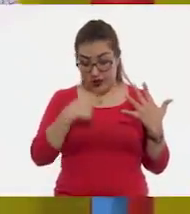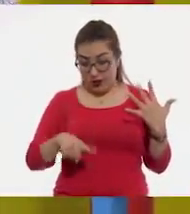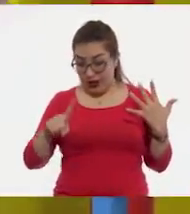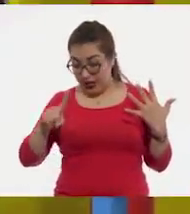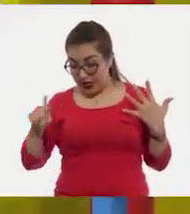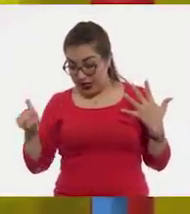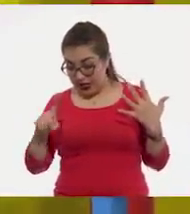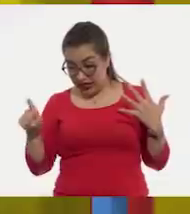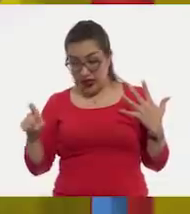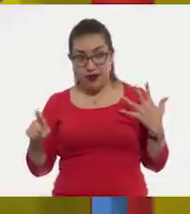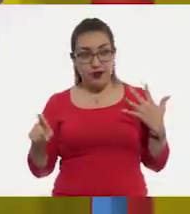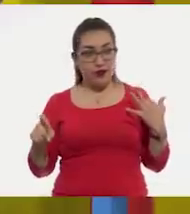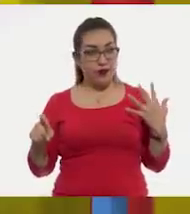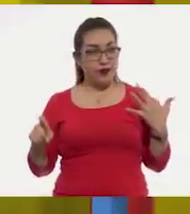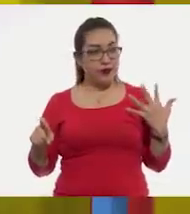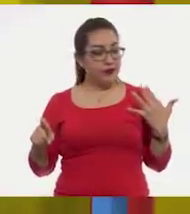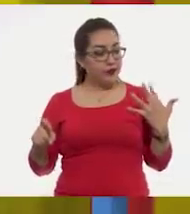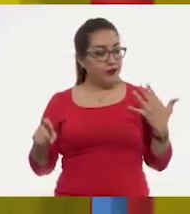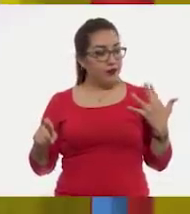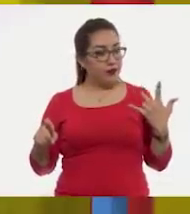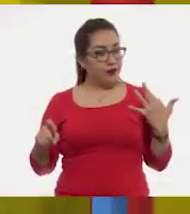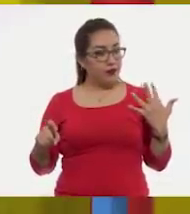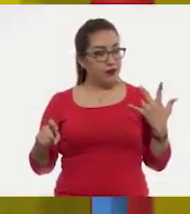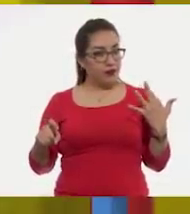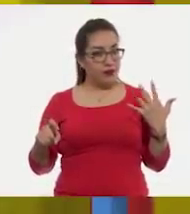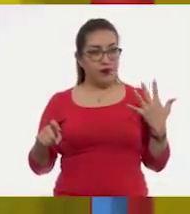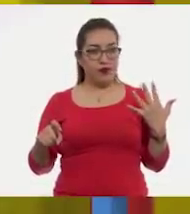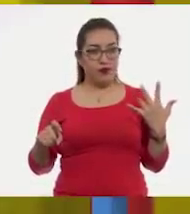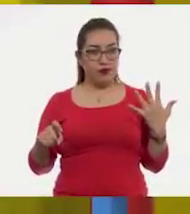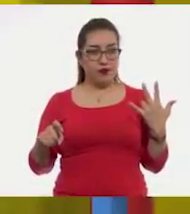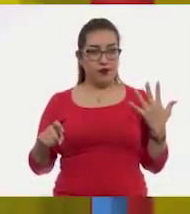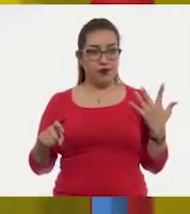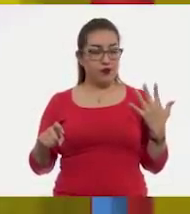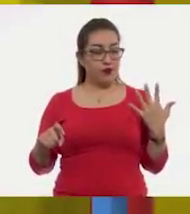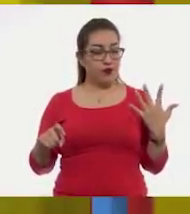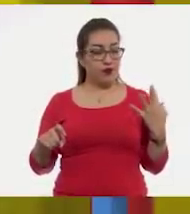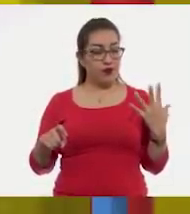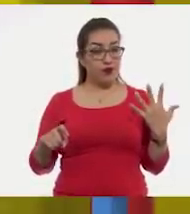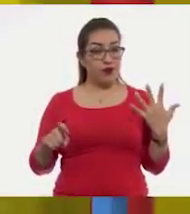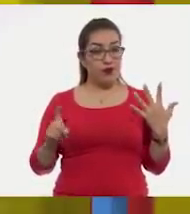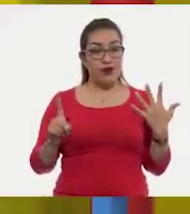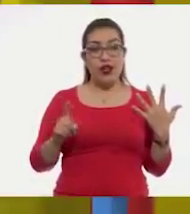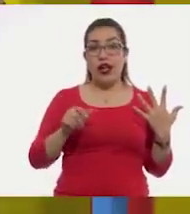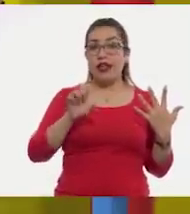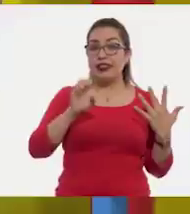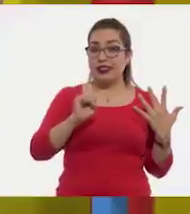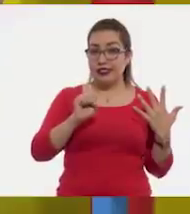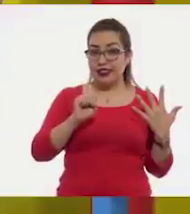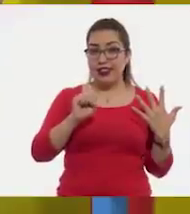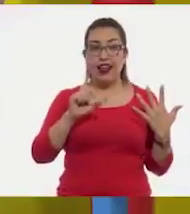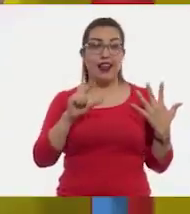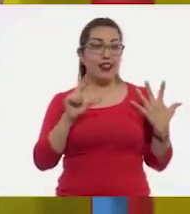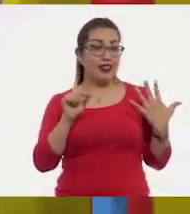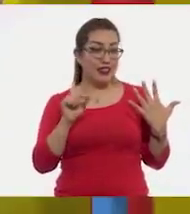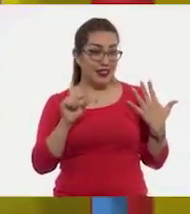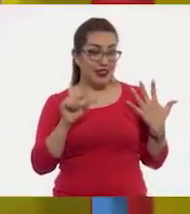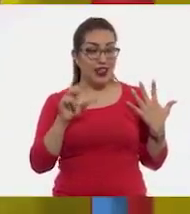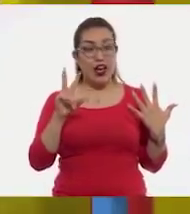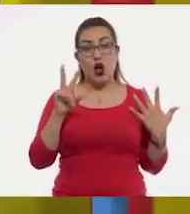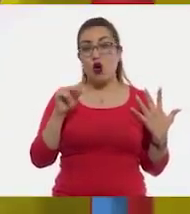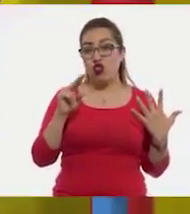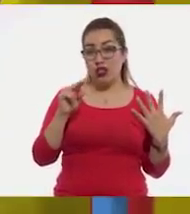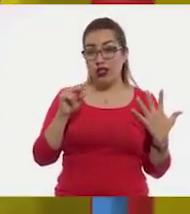100. Entonces, tomo esos 5, que serían 50. Muy bien. Y le agrego 60, 70,